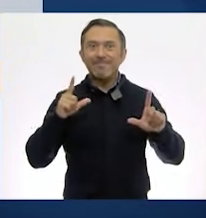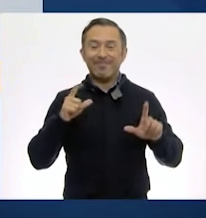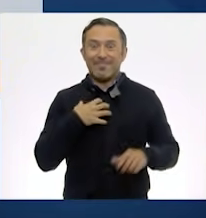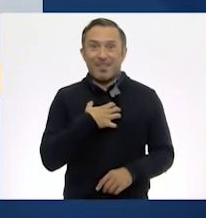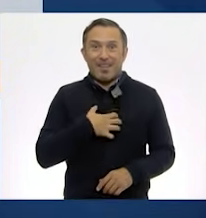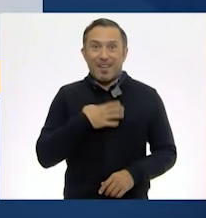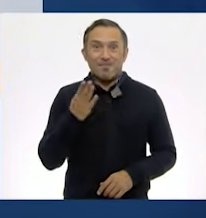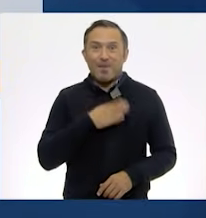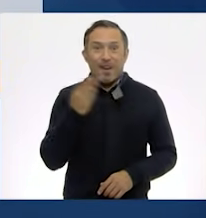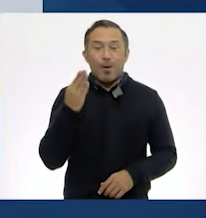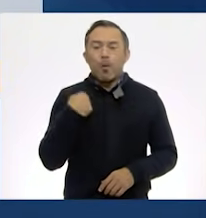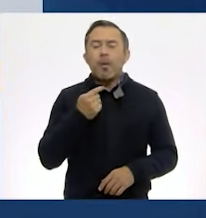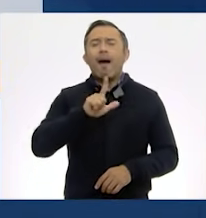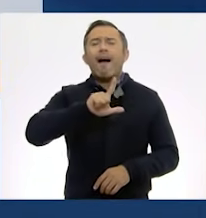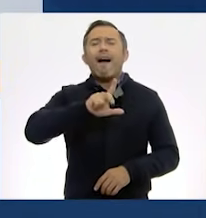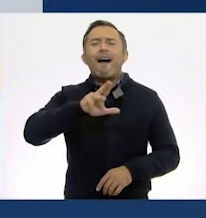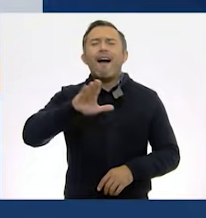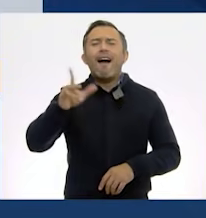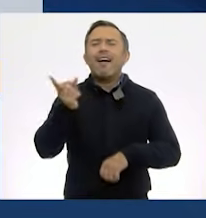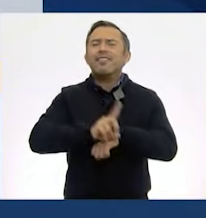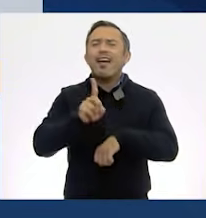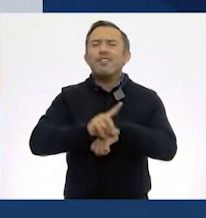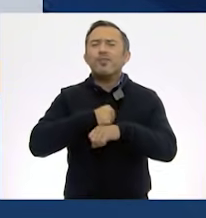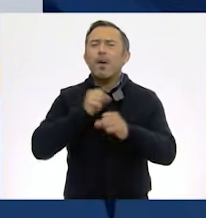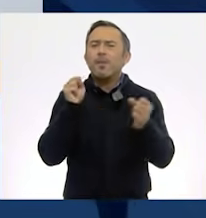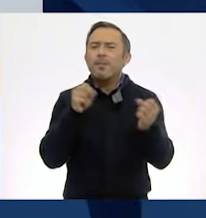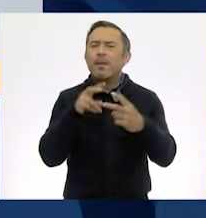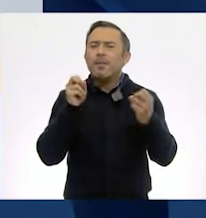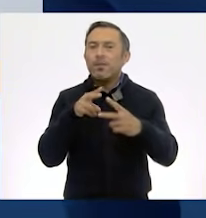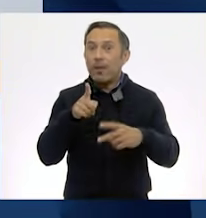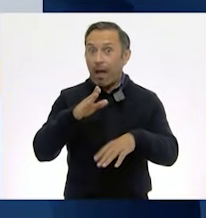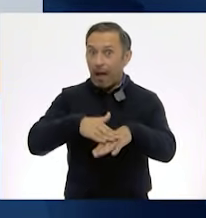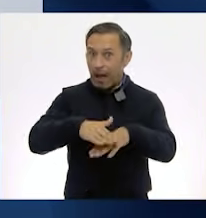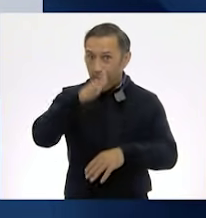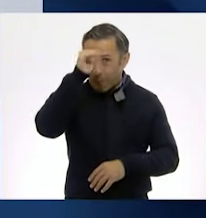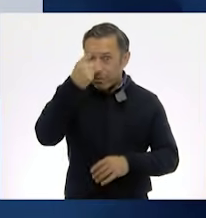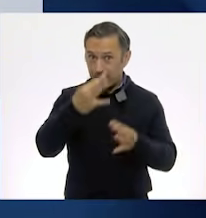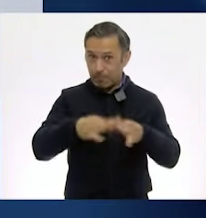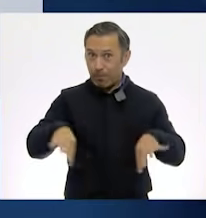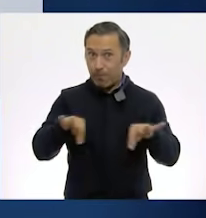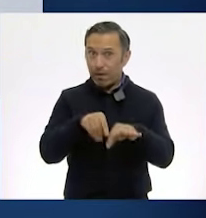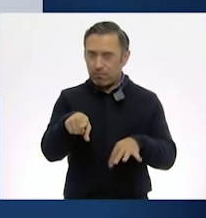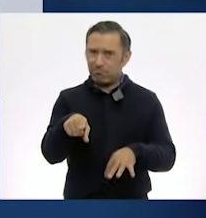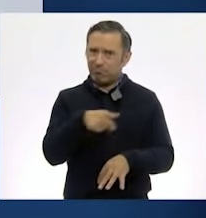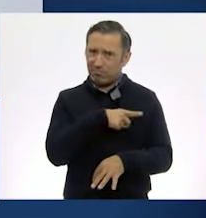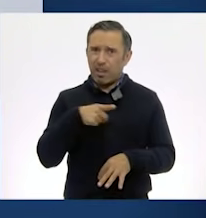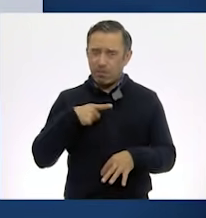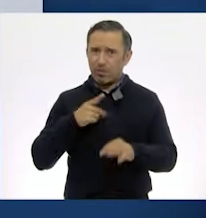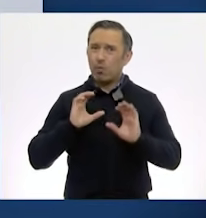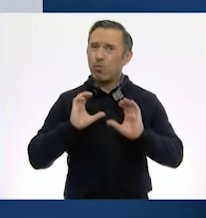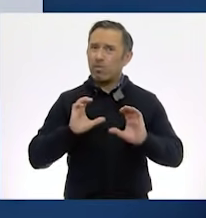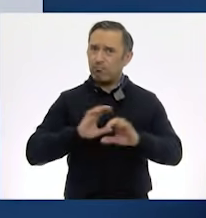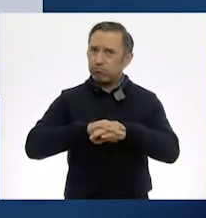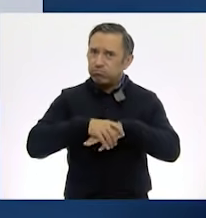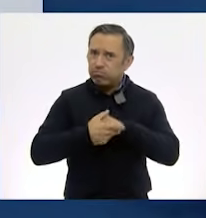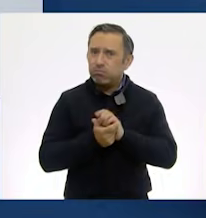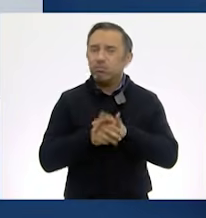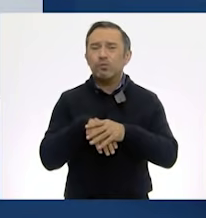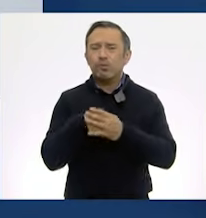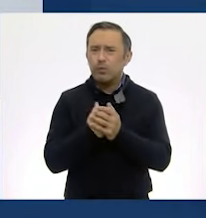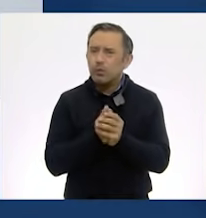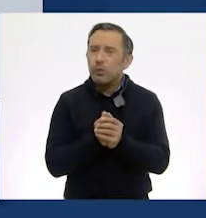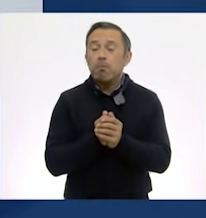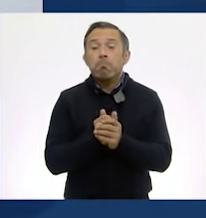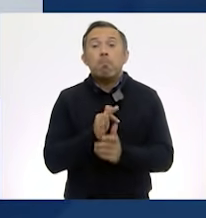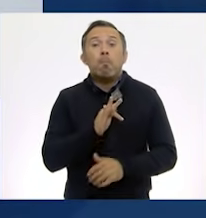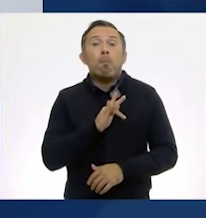ver todos los días! Recuerden que es importante seguir cuidándonos, lavándonos las manos por